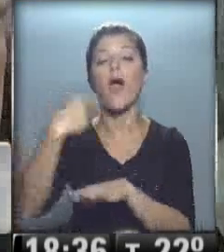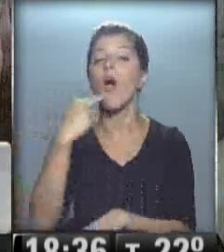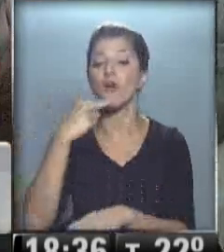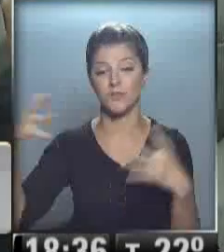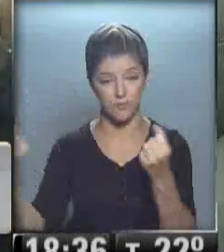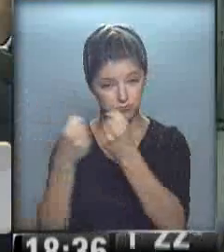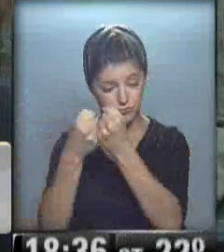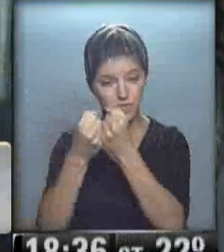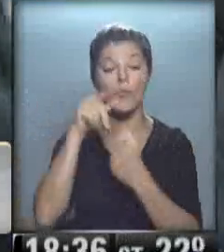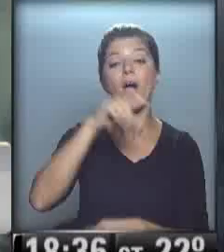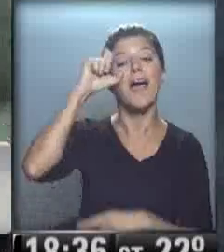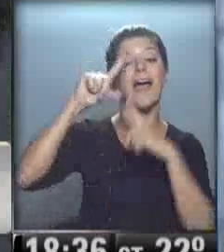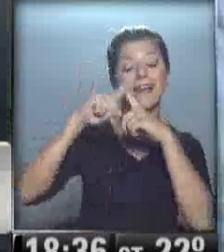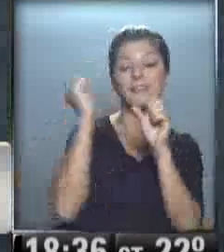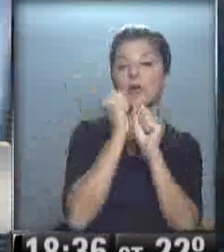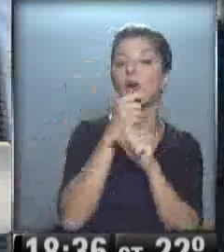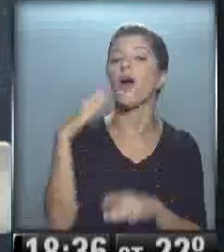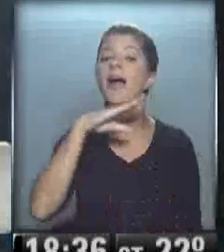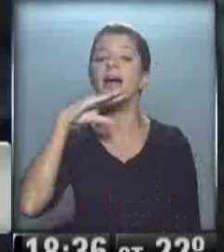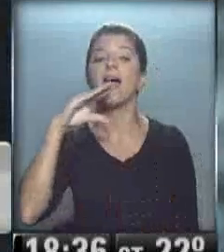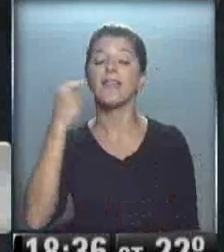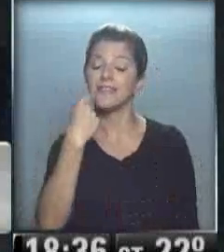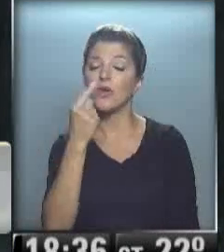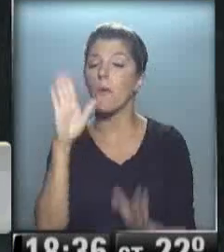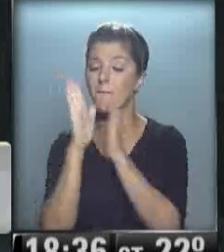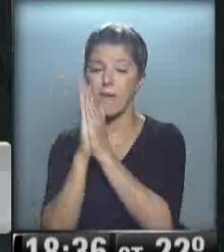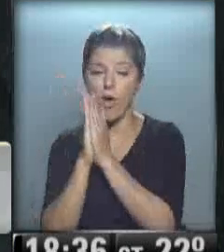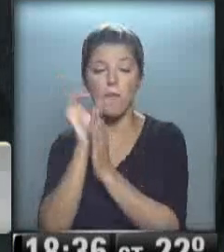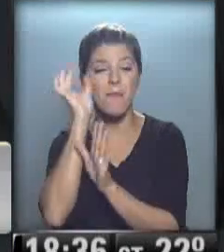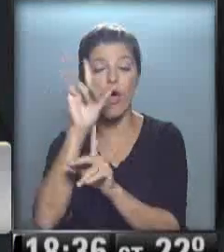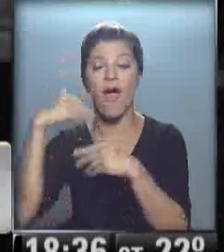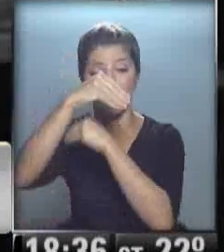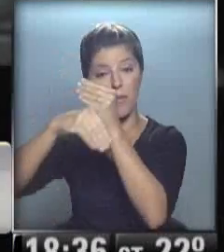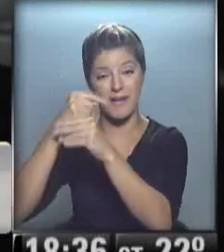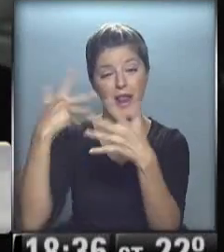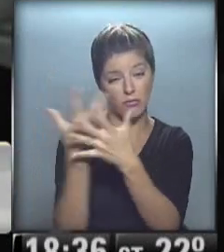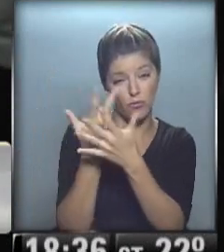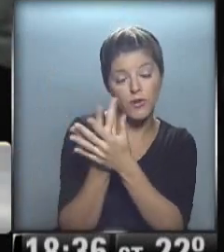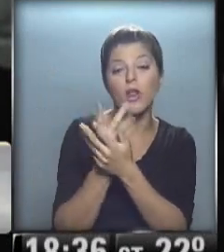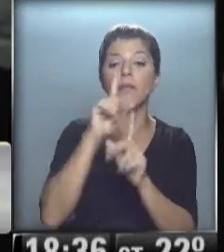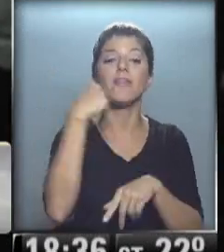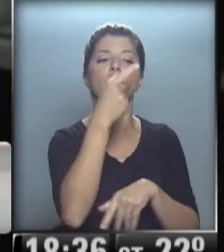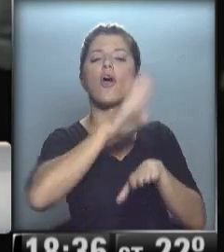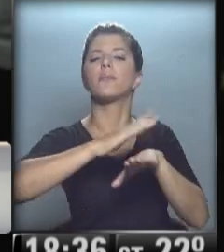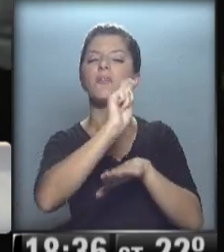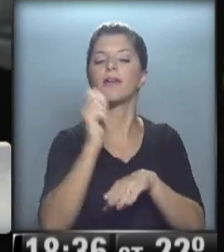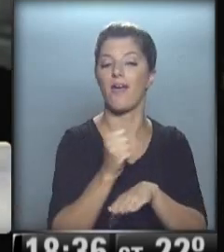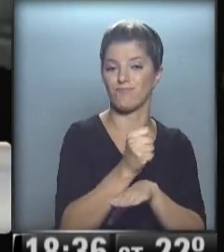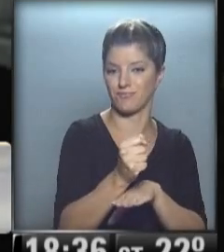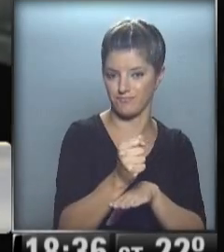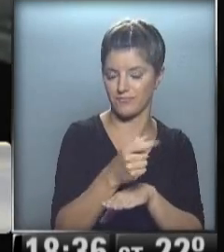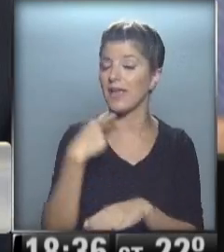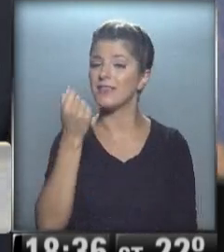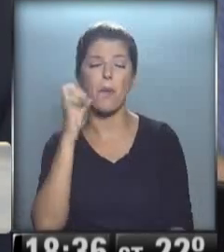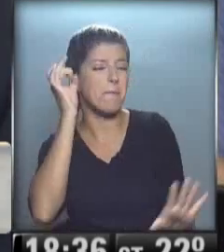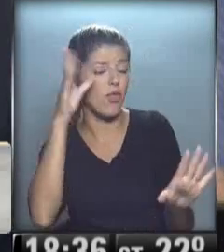Pablo Schiavi, pidió perdón a los familiares de las víctimas y responsabilizó al maquinista. Pidió disculpas por haber